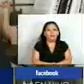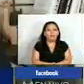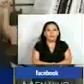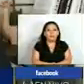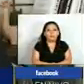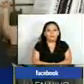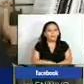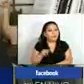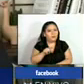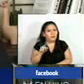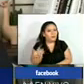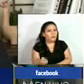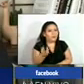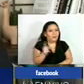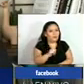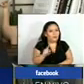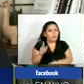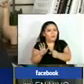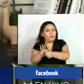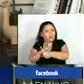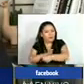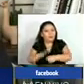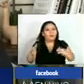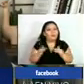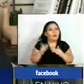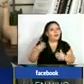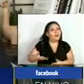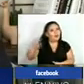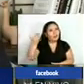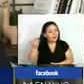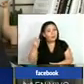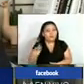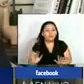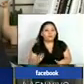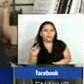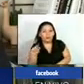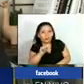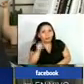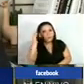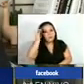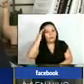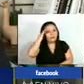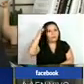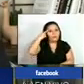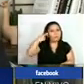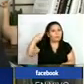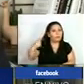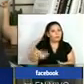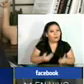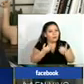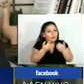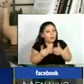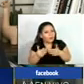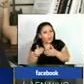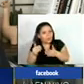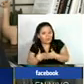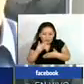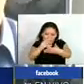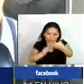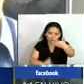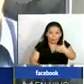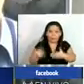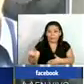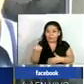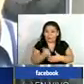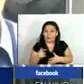Eso no es nuevo con la COVID-19, también era cierto antes, y parte de eso es un recordatorio de que existen diferencias de larga data entre los